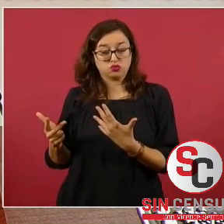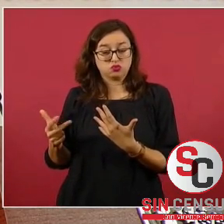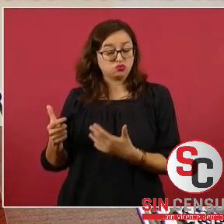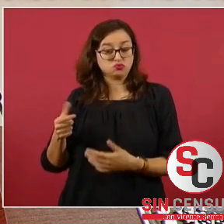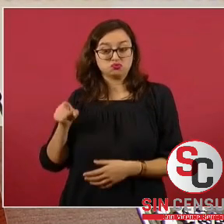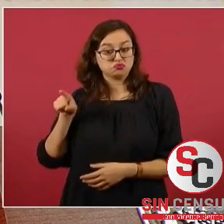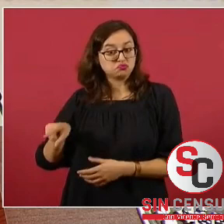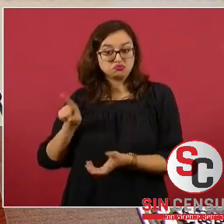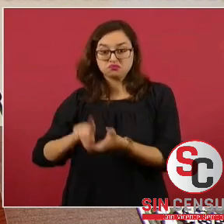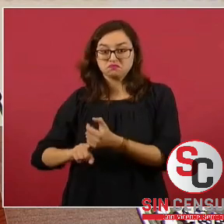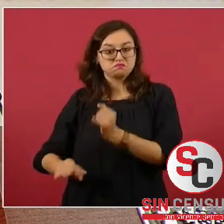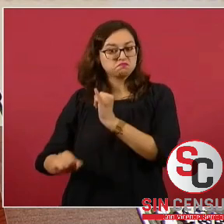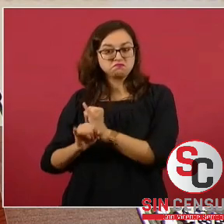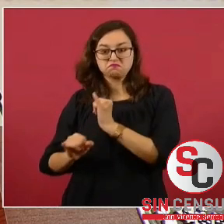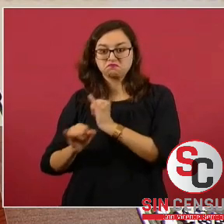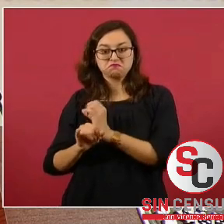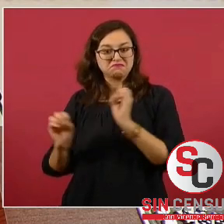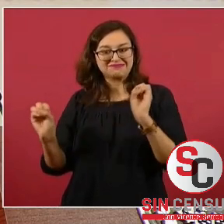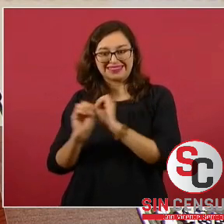que no tienen internet